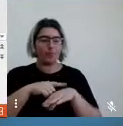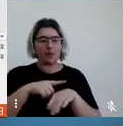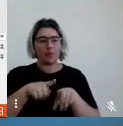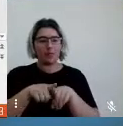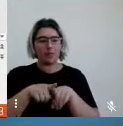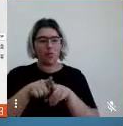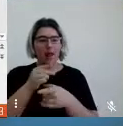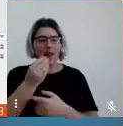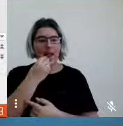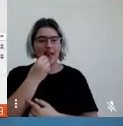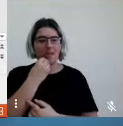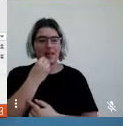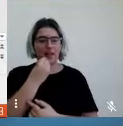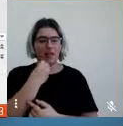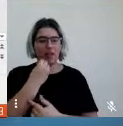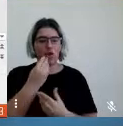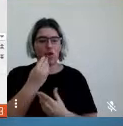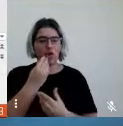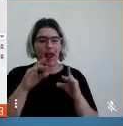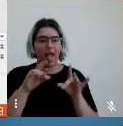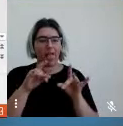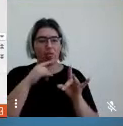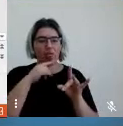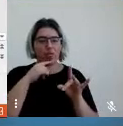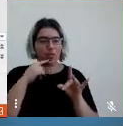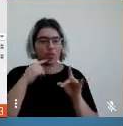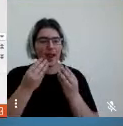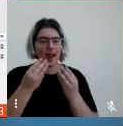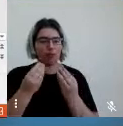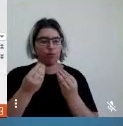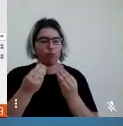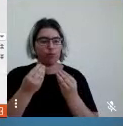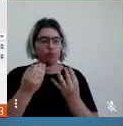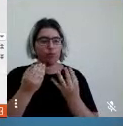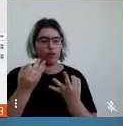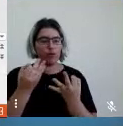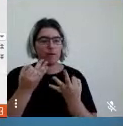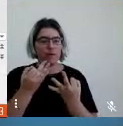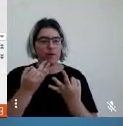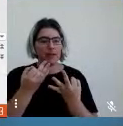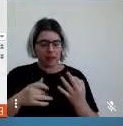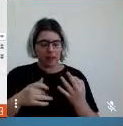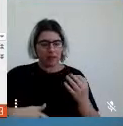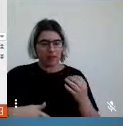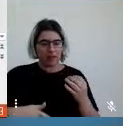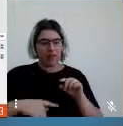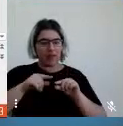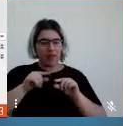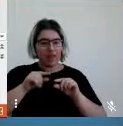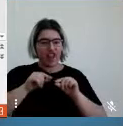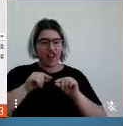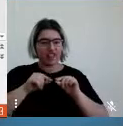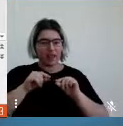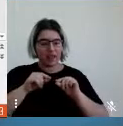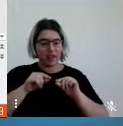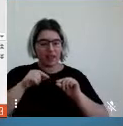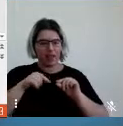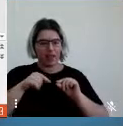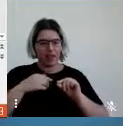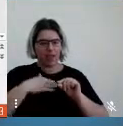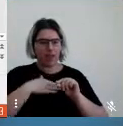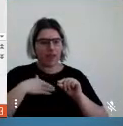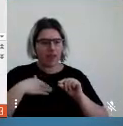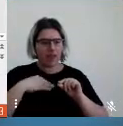en la que se consumen muchos azúcares, las bacterias nos van a pedir ese consumo de azúcar para nosotros tener esa sensación